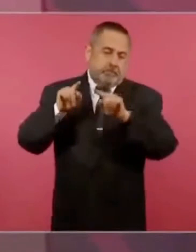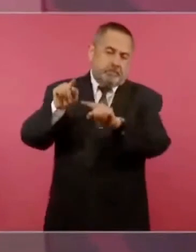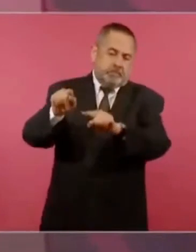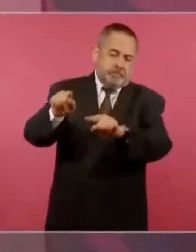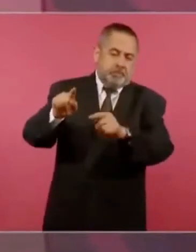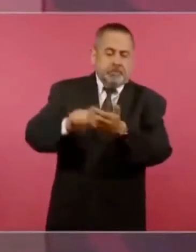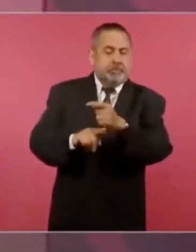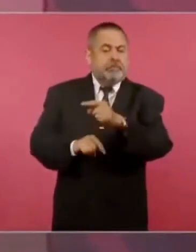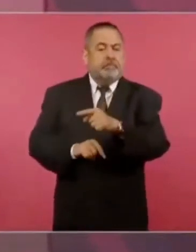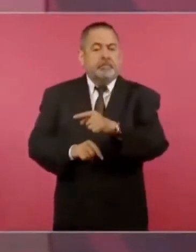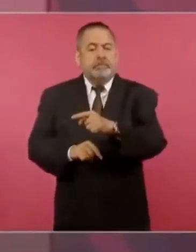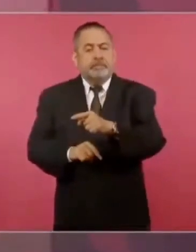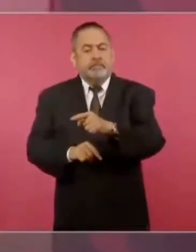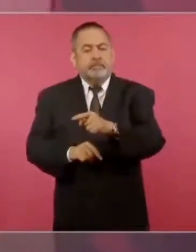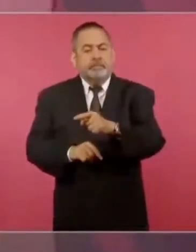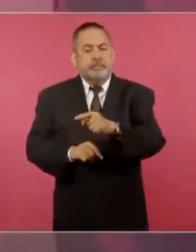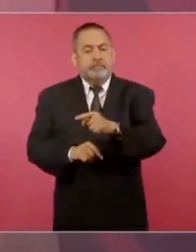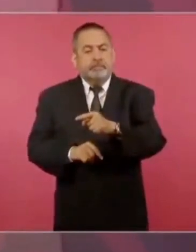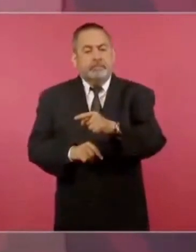también